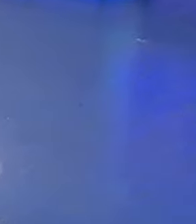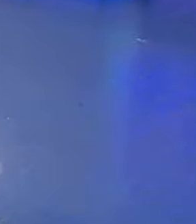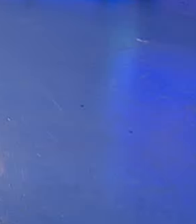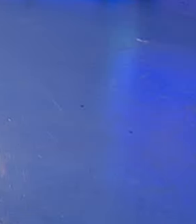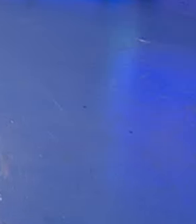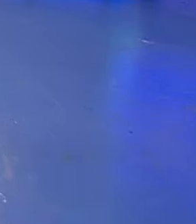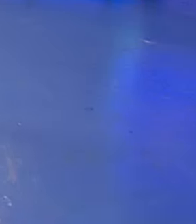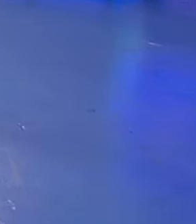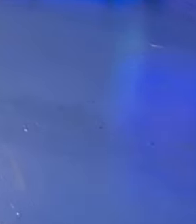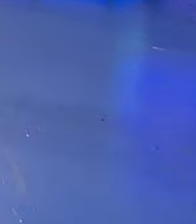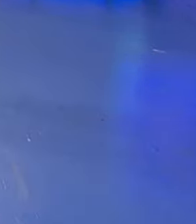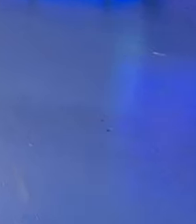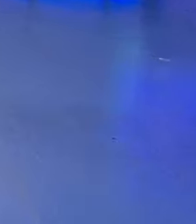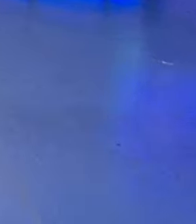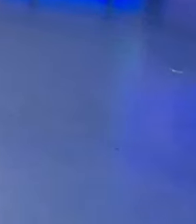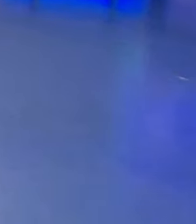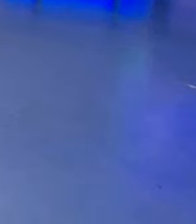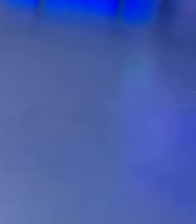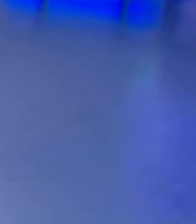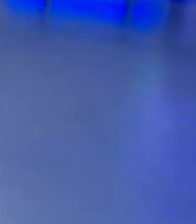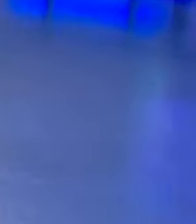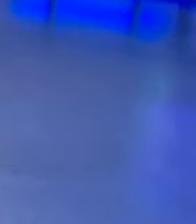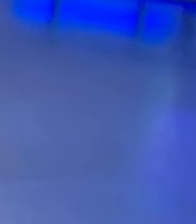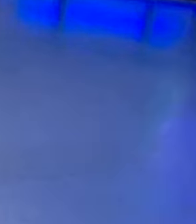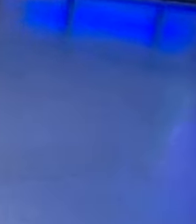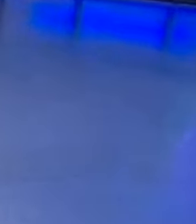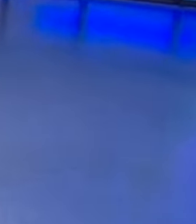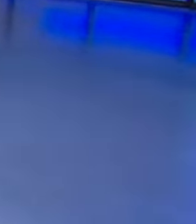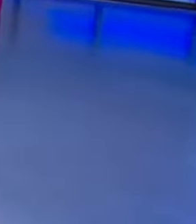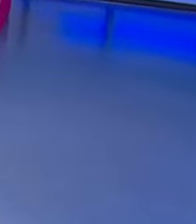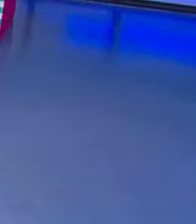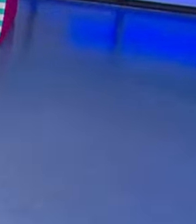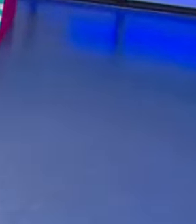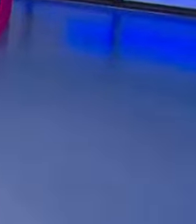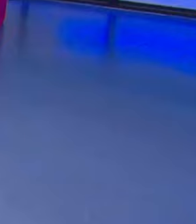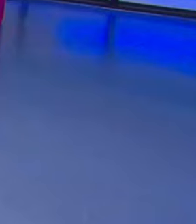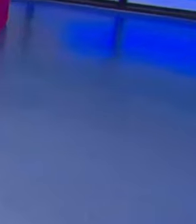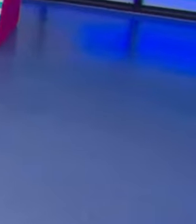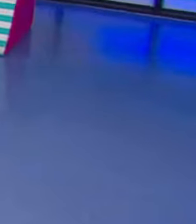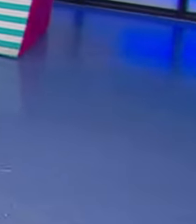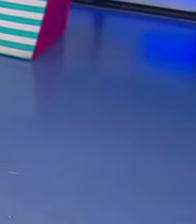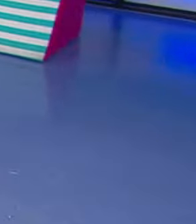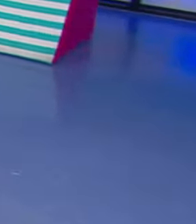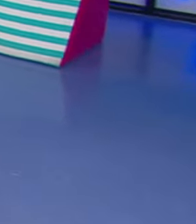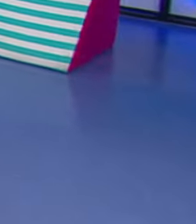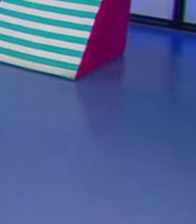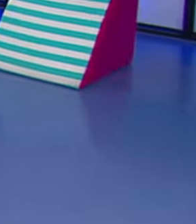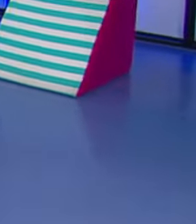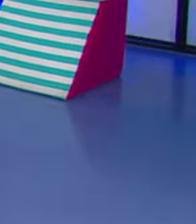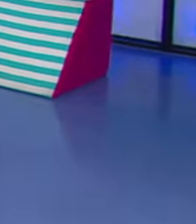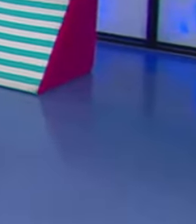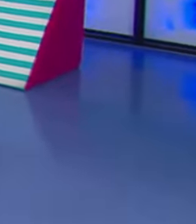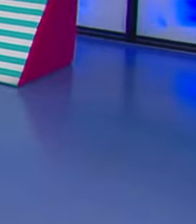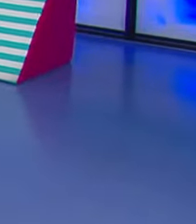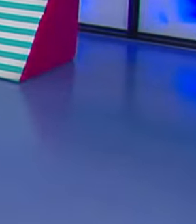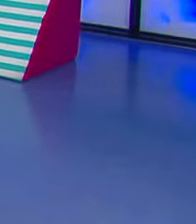todas. ¿Cómo están, amigos, amigas, padres, madres, tutores, encargados, maestros y maestras? ¡Muy buenos días! ¿Cómo andan por ahí? Bienvenidos a Seguimos Educando